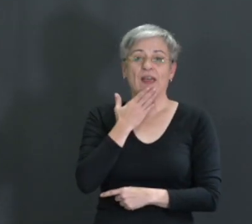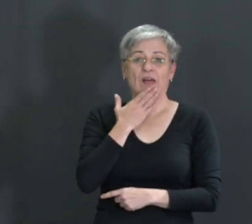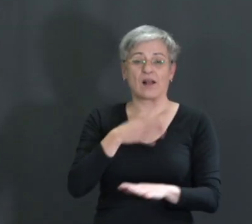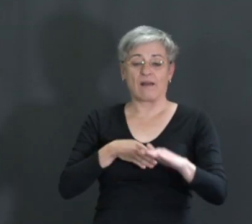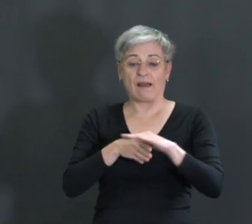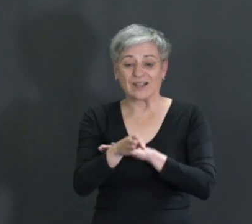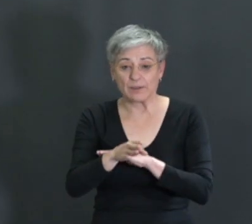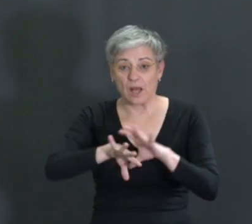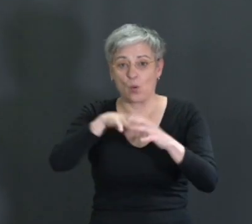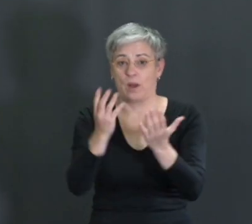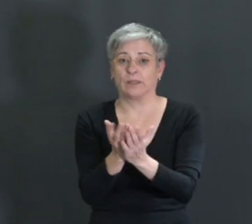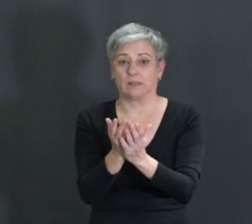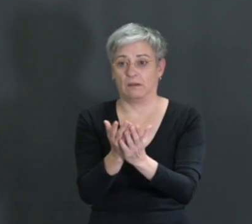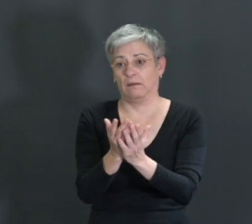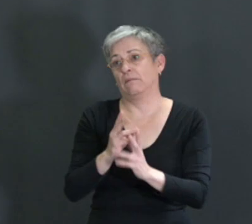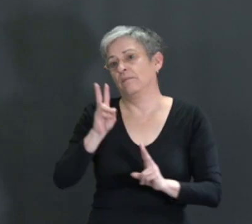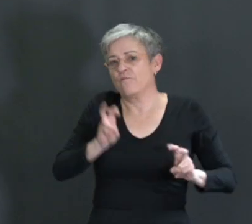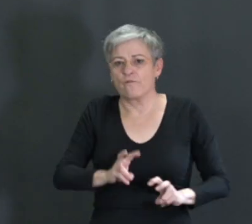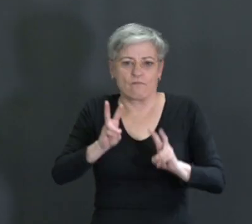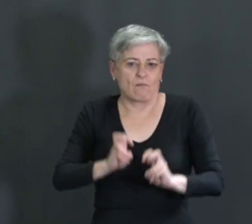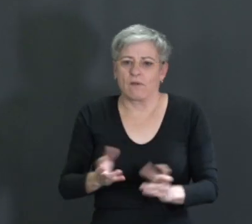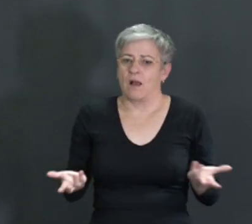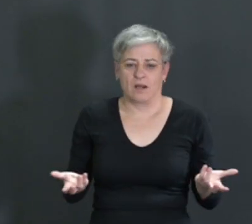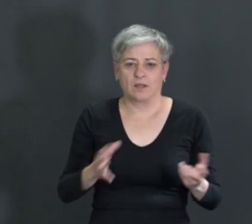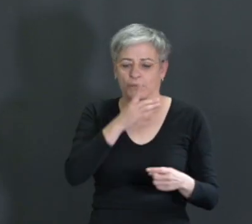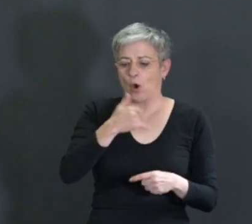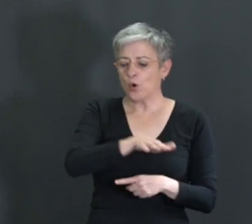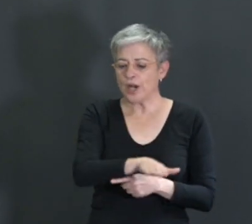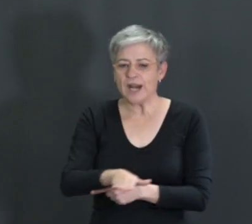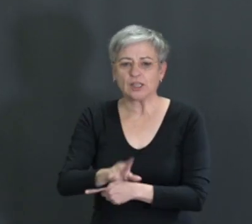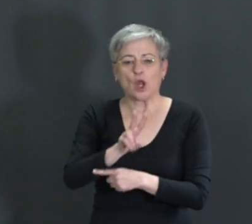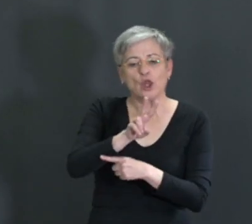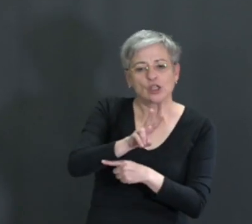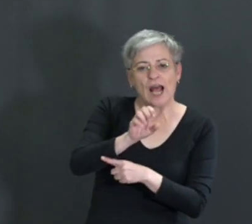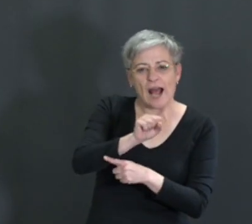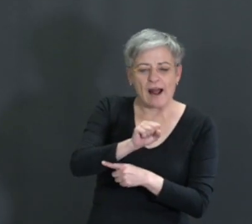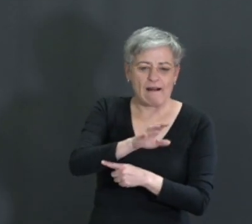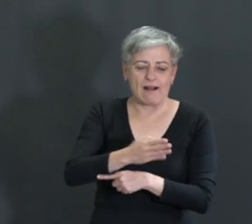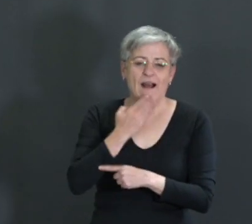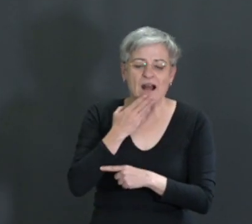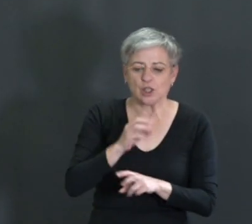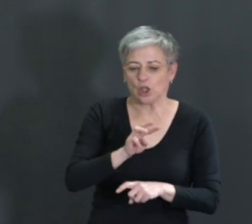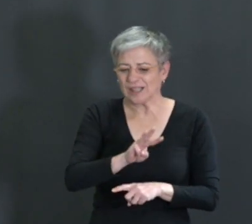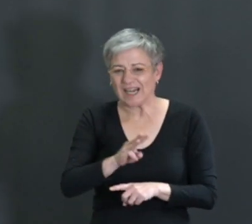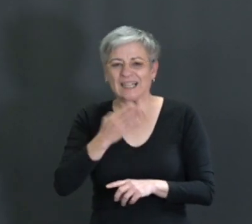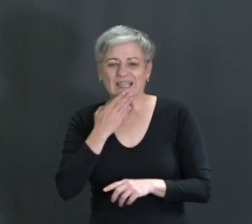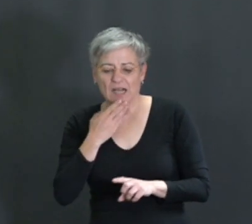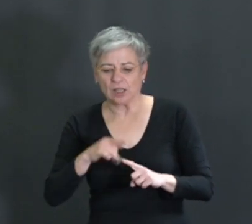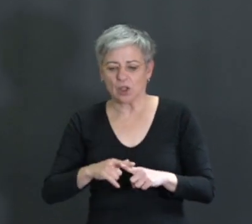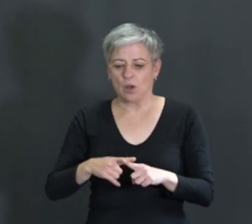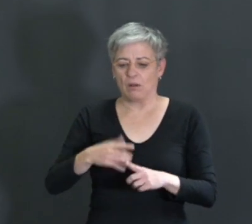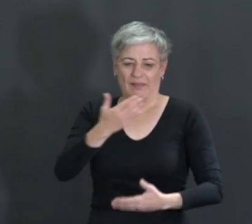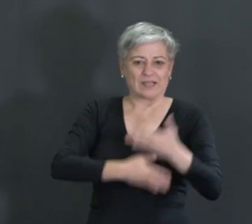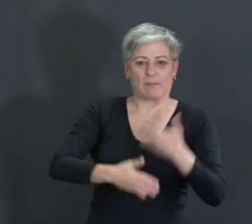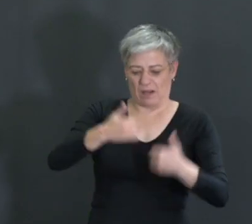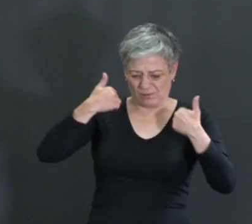accesibilidad universal pues me viene muy bien, ¿no? Un niño de 2, 3 años que es un discapacitado funcional,